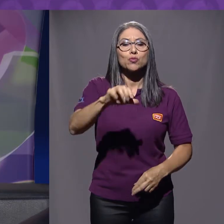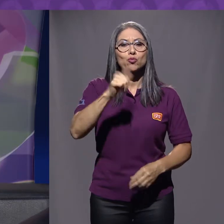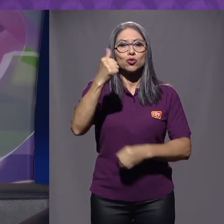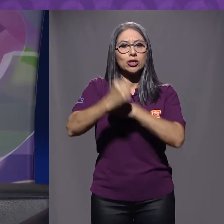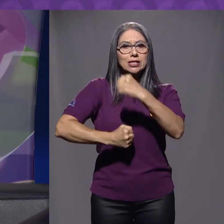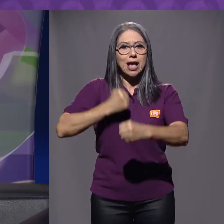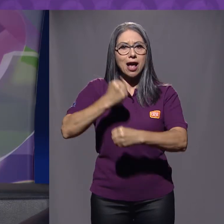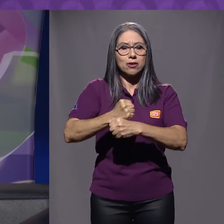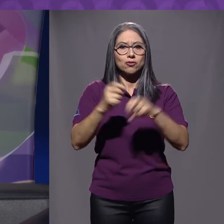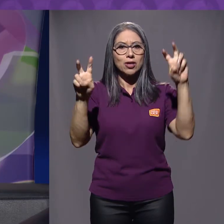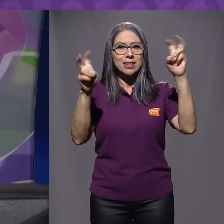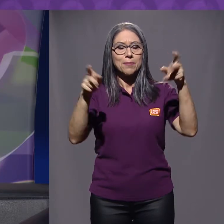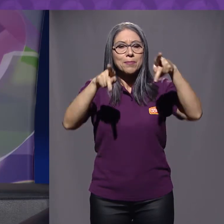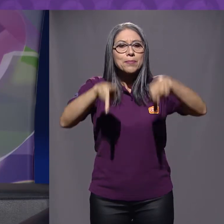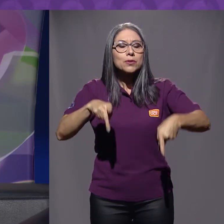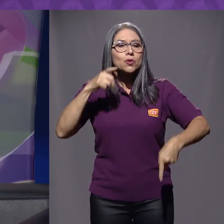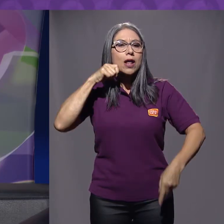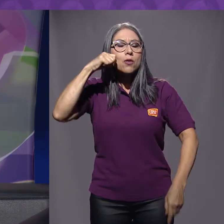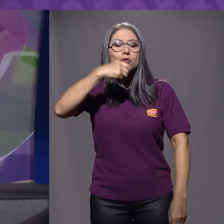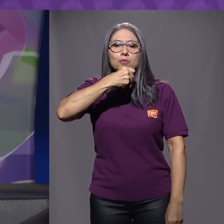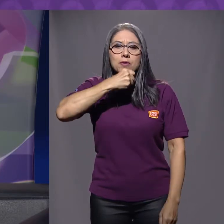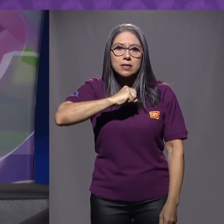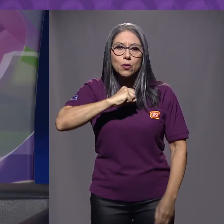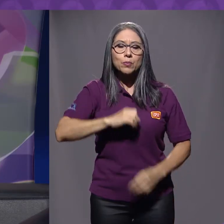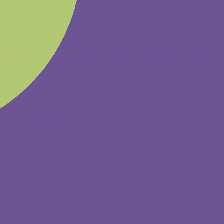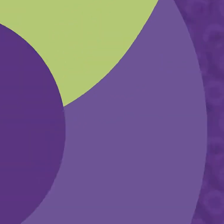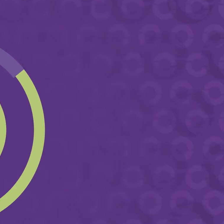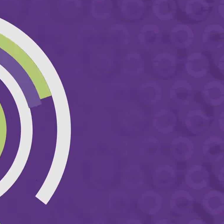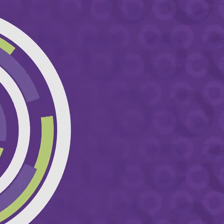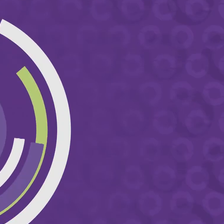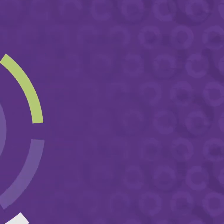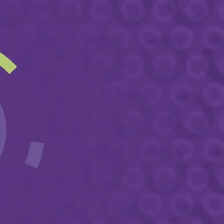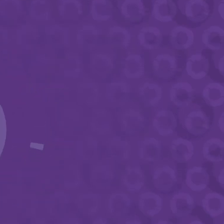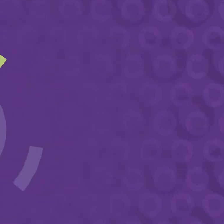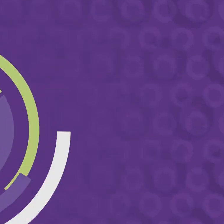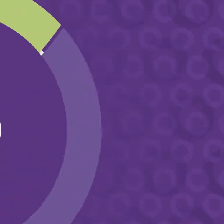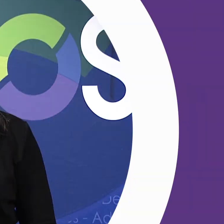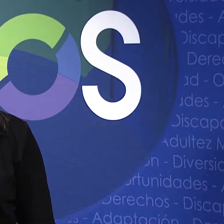próximos 10 años que tenemos en el campo del adulto mayor.